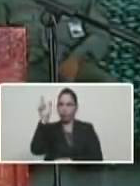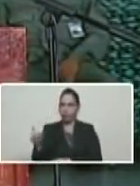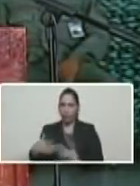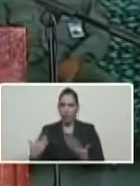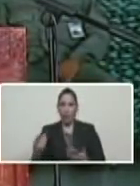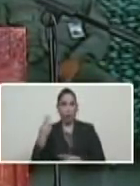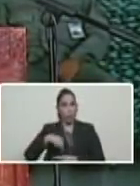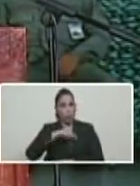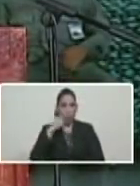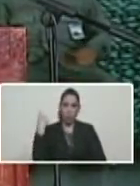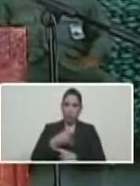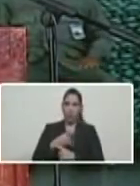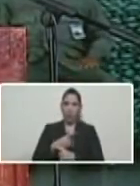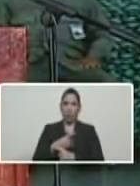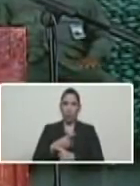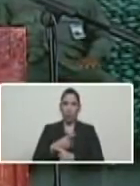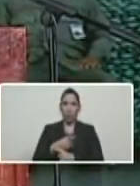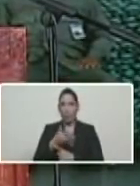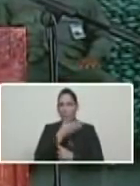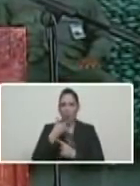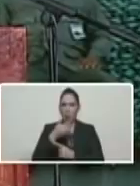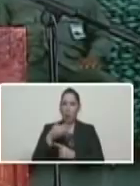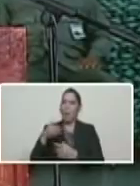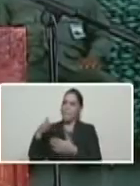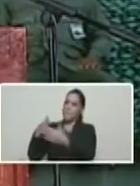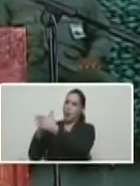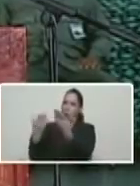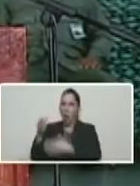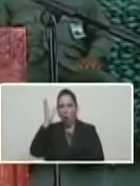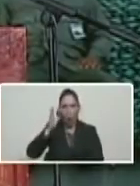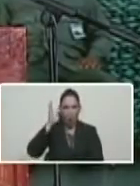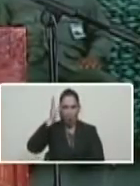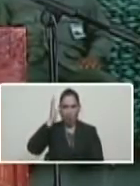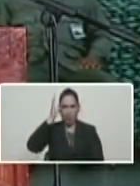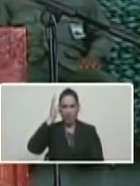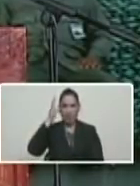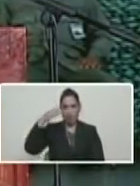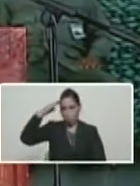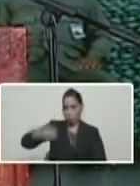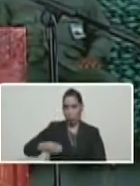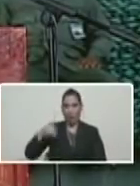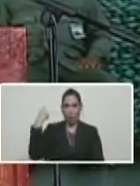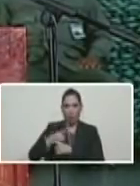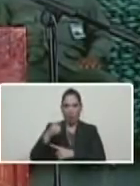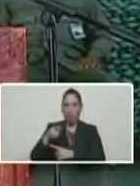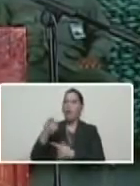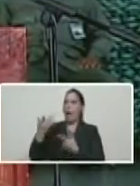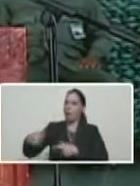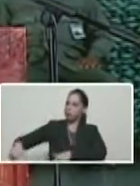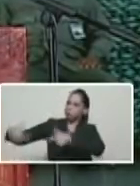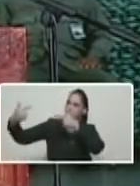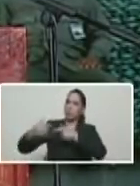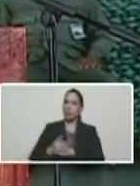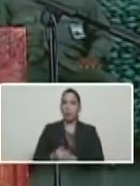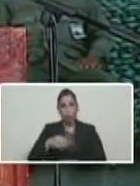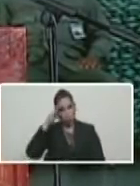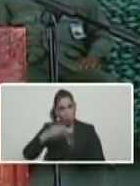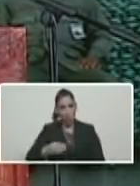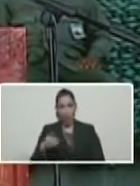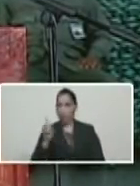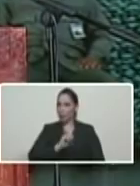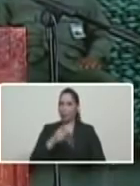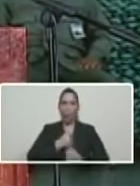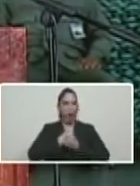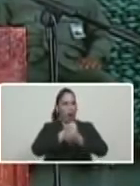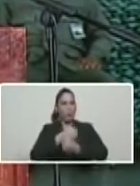el arma más poderosa que tiene un soldado, su conciencia. Y un soldado que no ame a su patria no es un soldado.